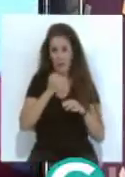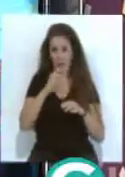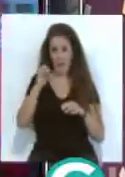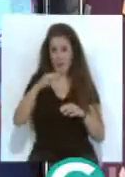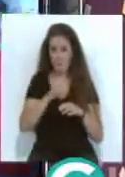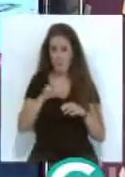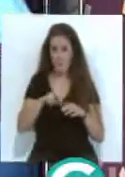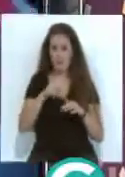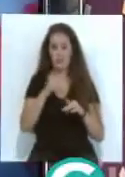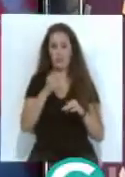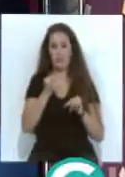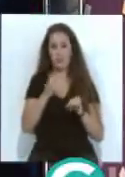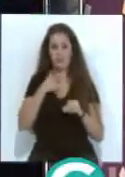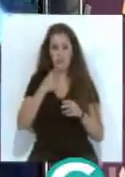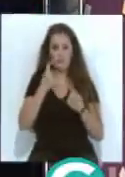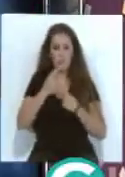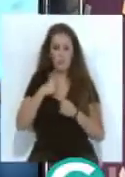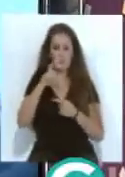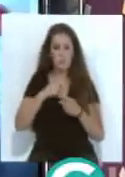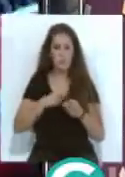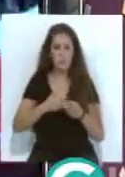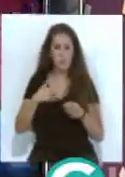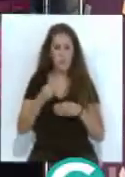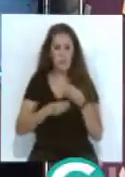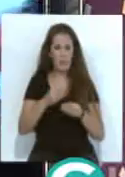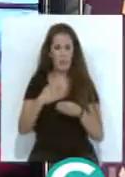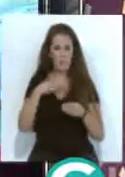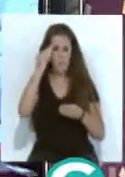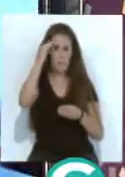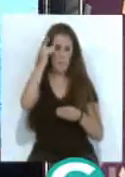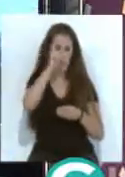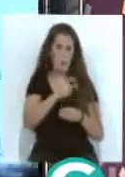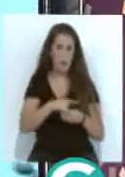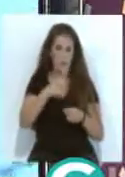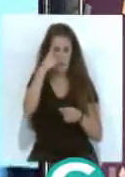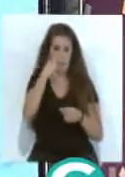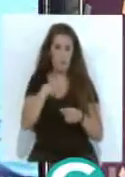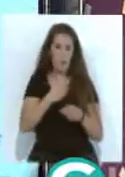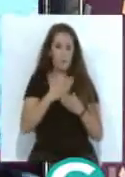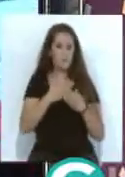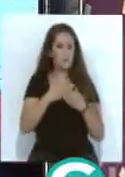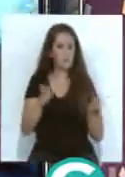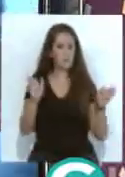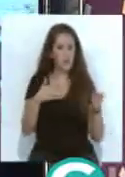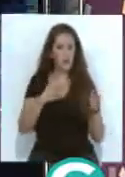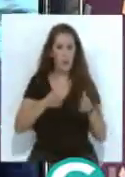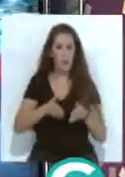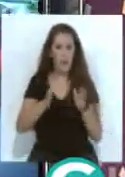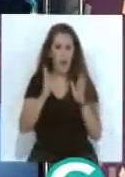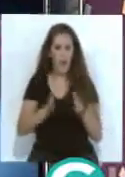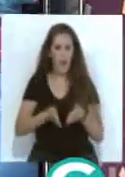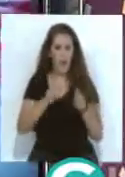Barea, tuvo a bien hacer un emotivo acto en su memoria. Se ha inaugurado una calle en